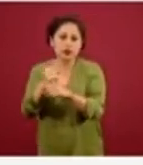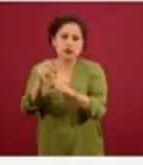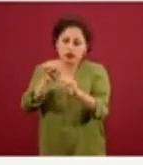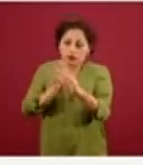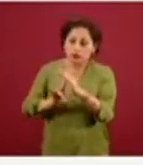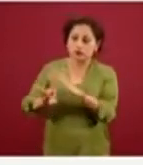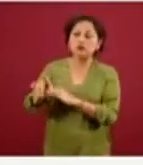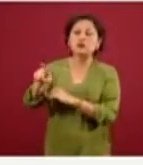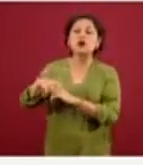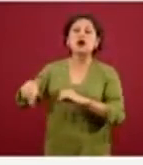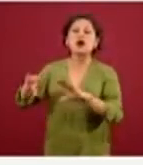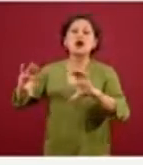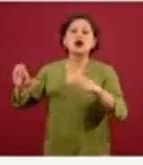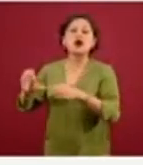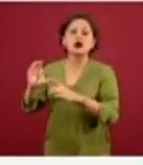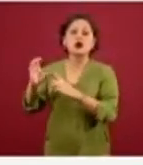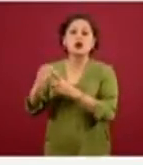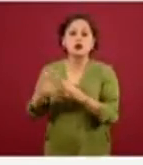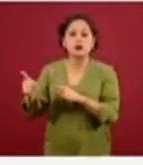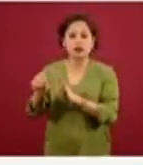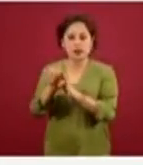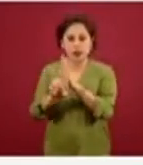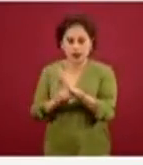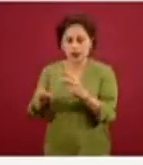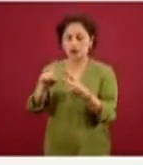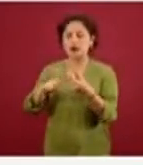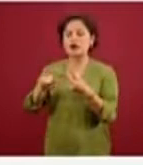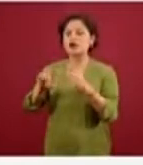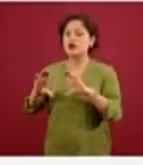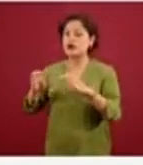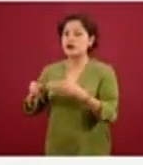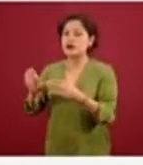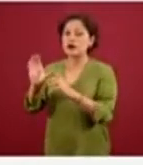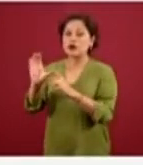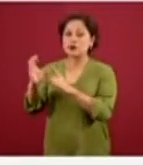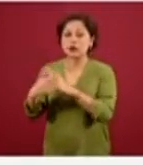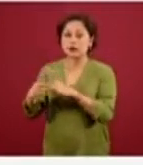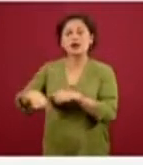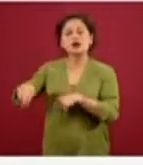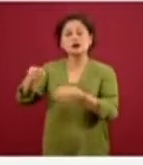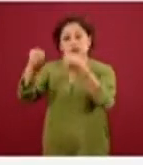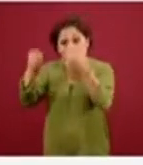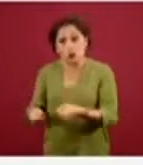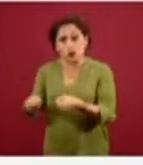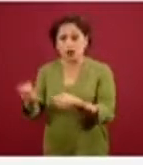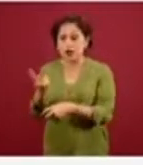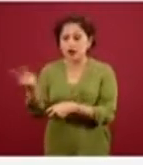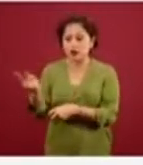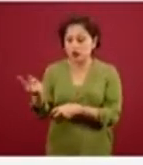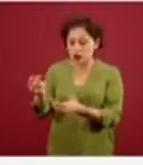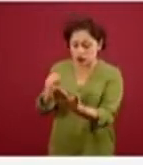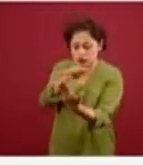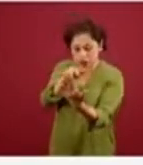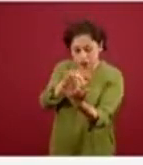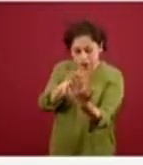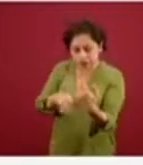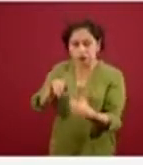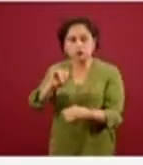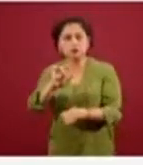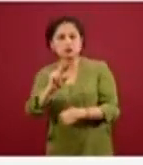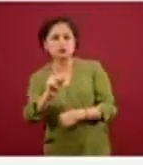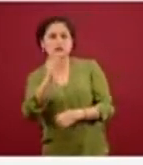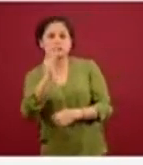de Ética y la carta de Comité de Bioseguridad. Tercer punto. El protocolo deberá ser registrado